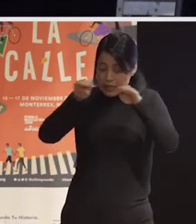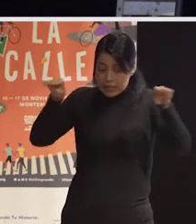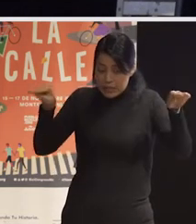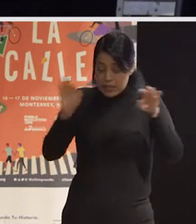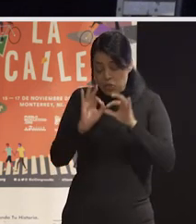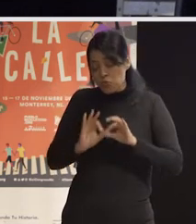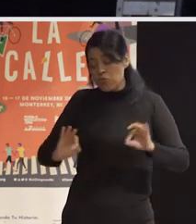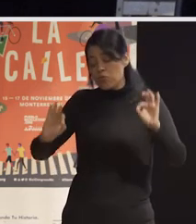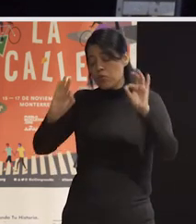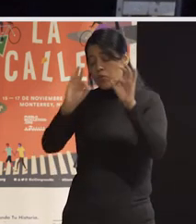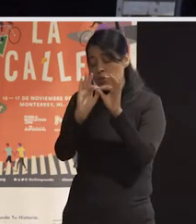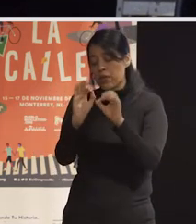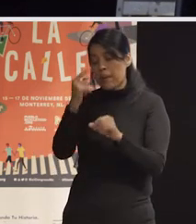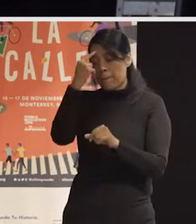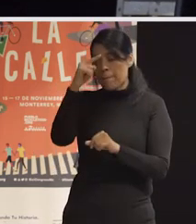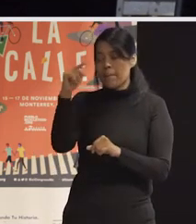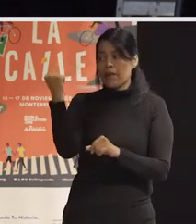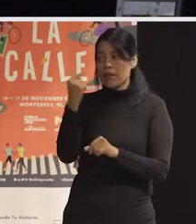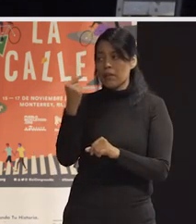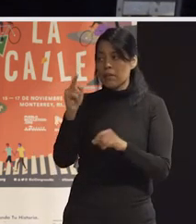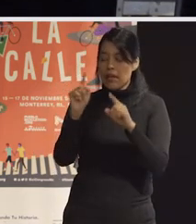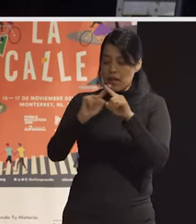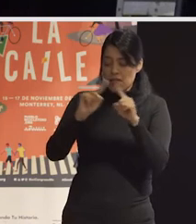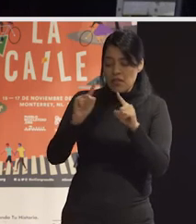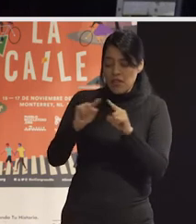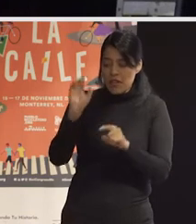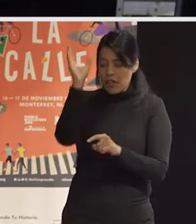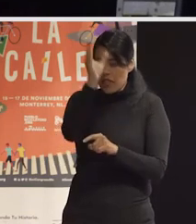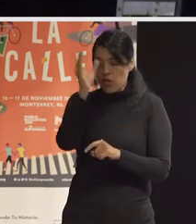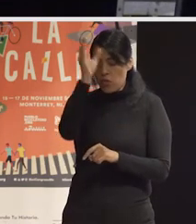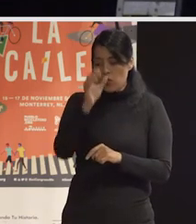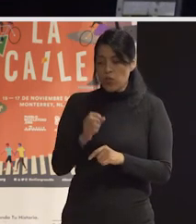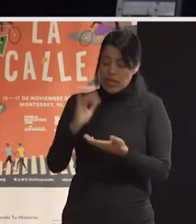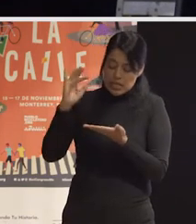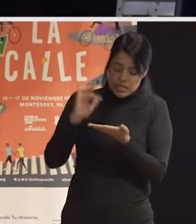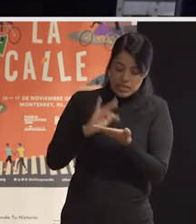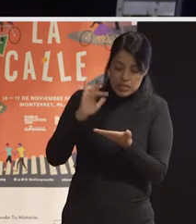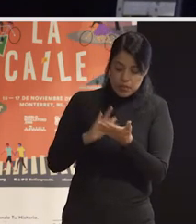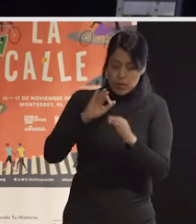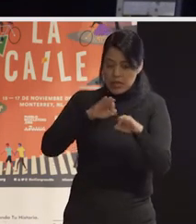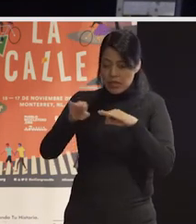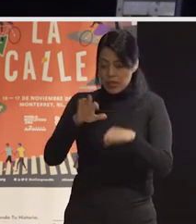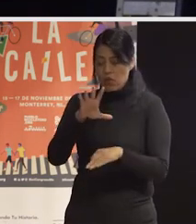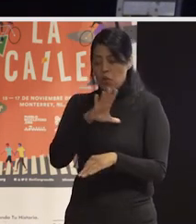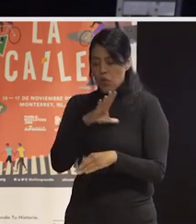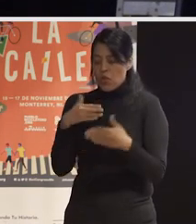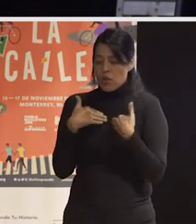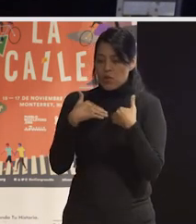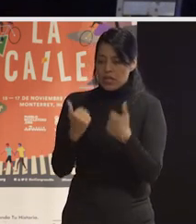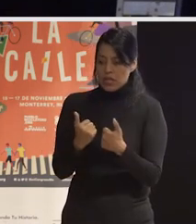clave la interculturalidad exitosa y se apoya este trabajo cuando hay una consciencia